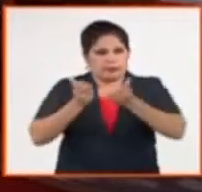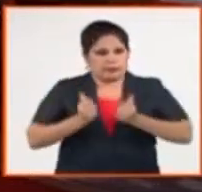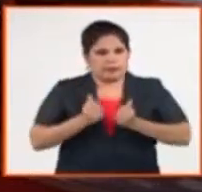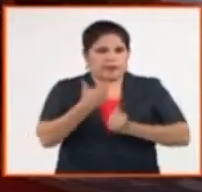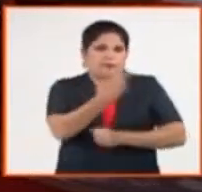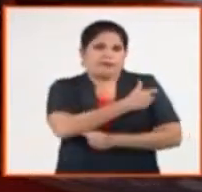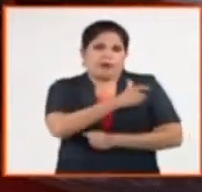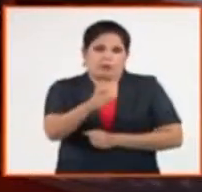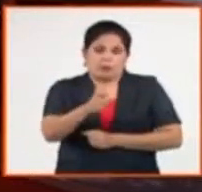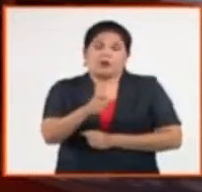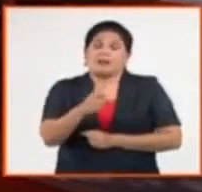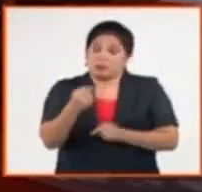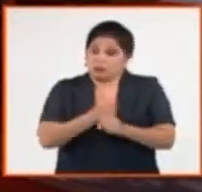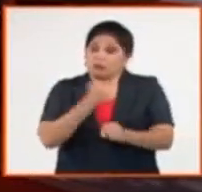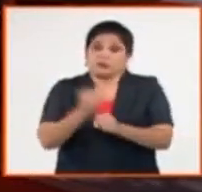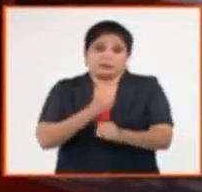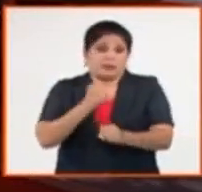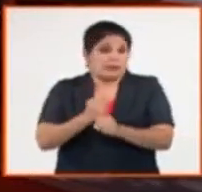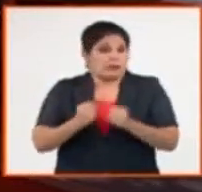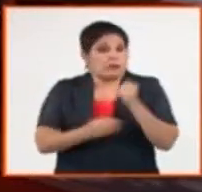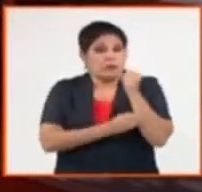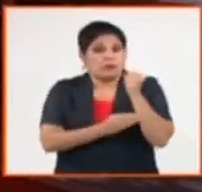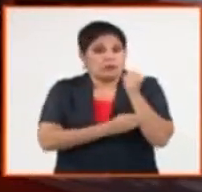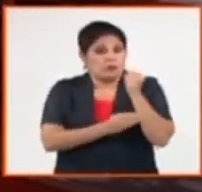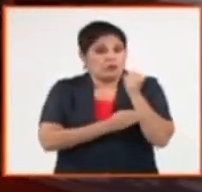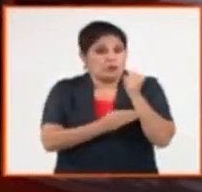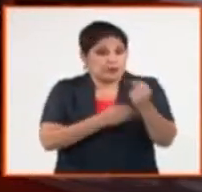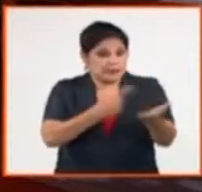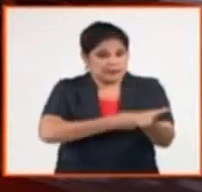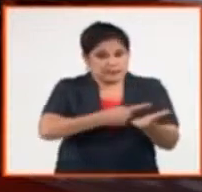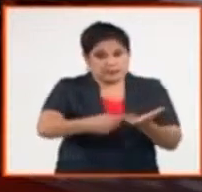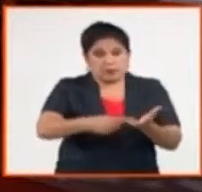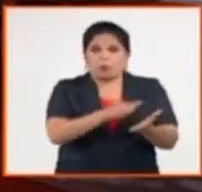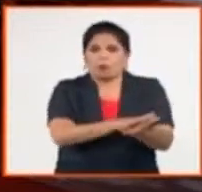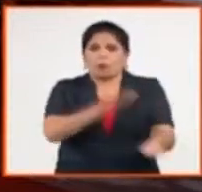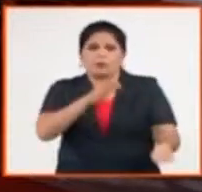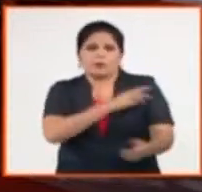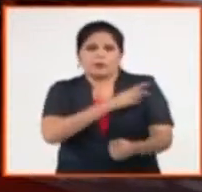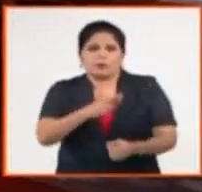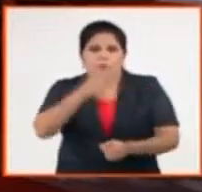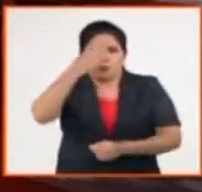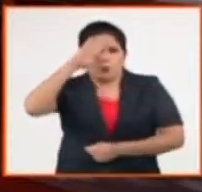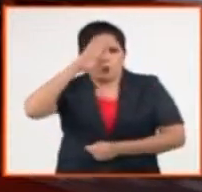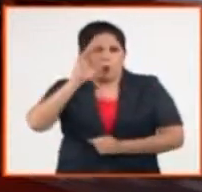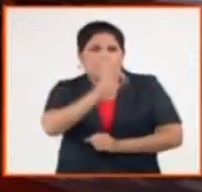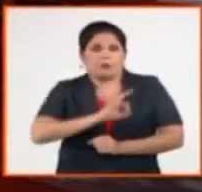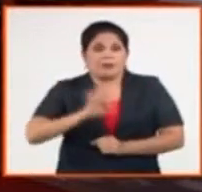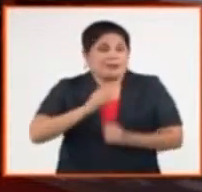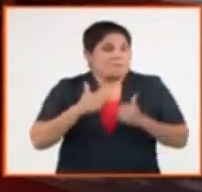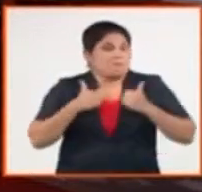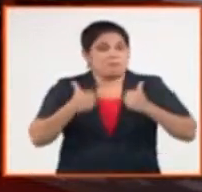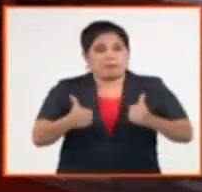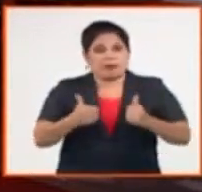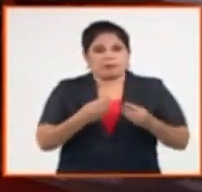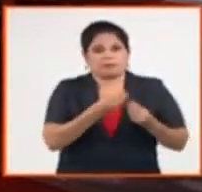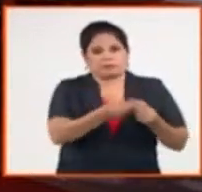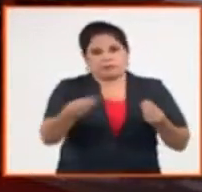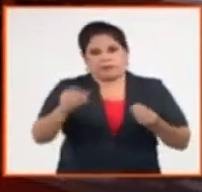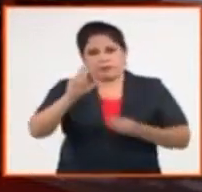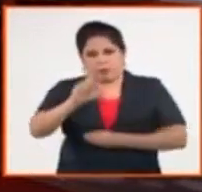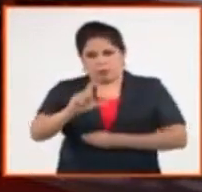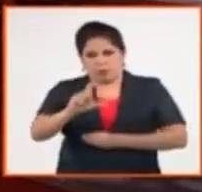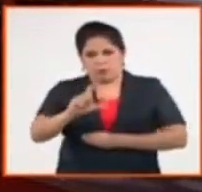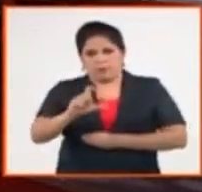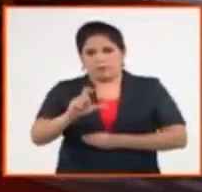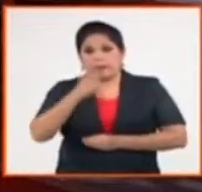que tenemos un reto bien grande en lo que va de semana y un compromiso bien fuerte de nuestra organización. Esto quiere decir que de